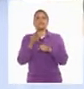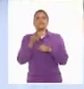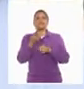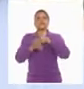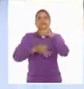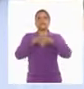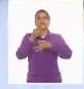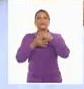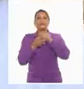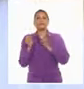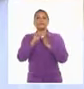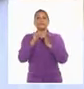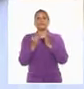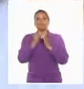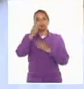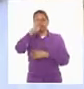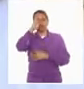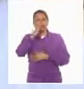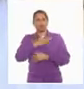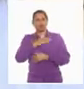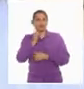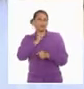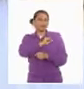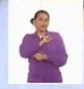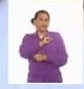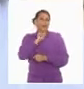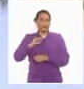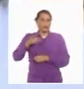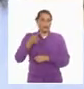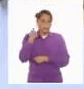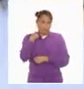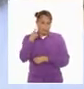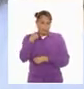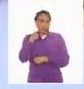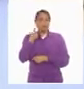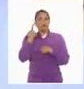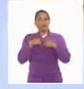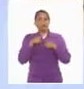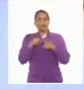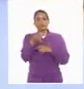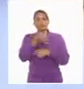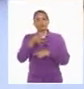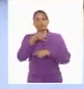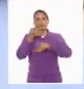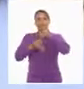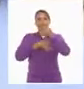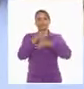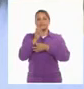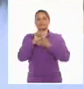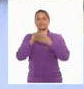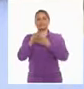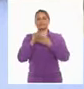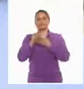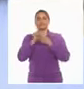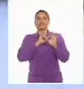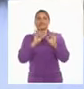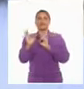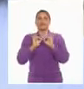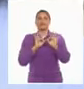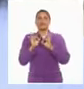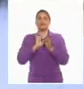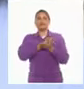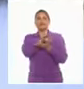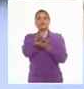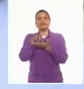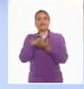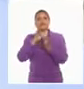está implementando en el país y pretendemos que en el próximo año alcance otros municipios, el servicio de cuidados también, los puntos de cuidado